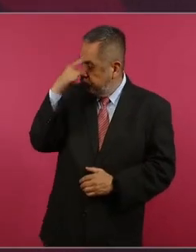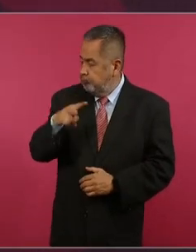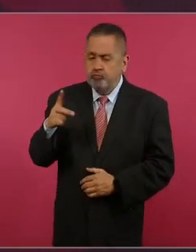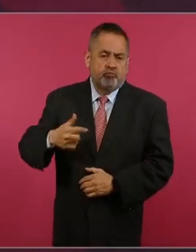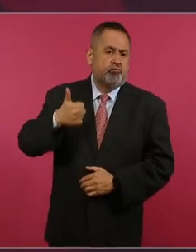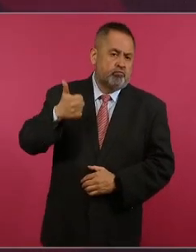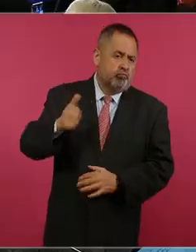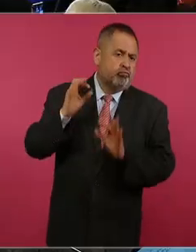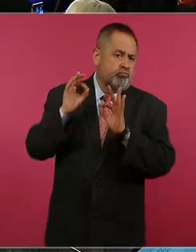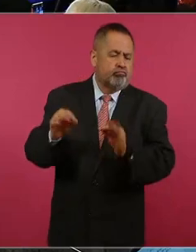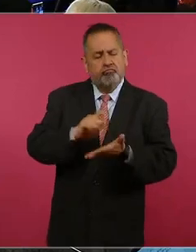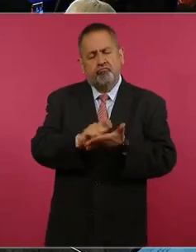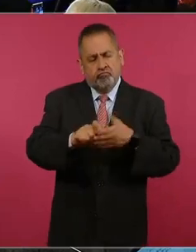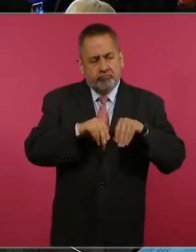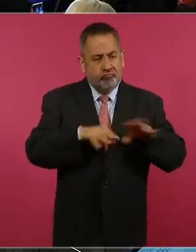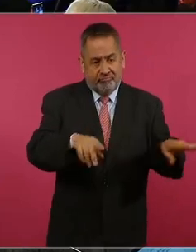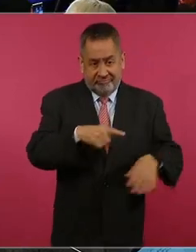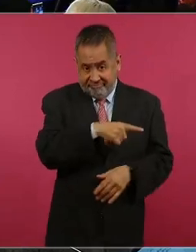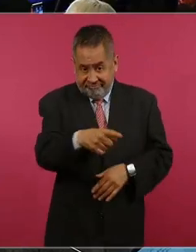articulista.